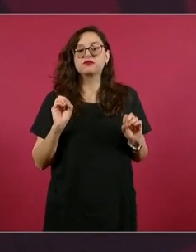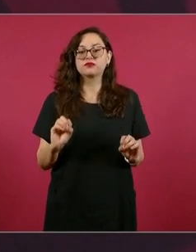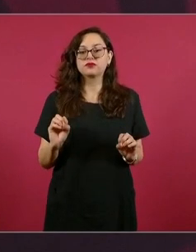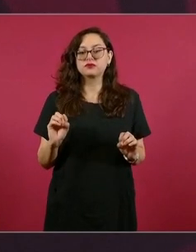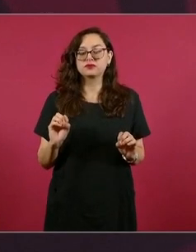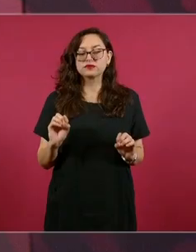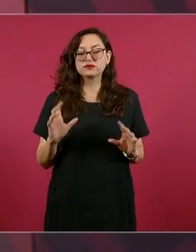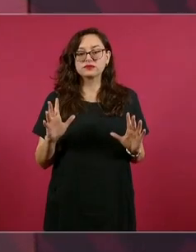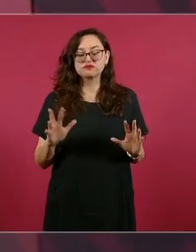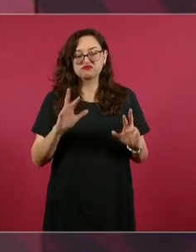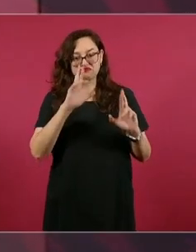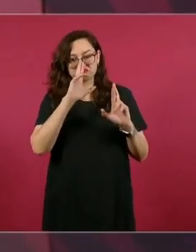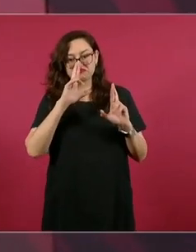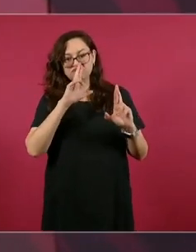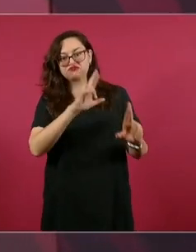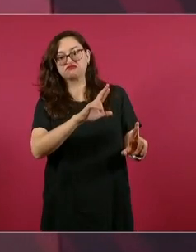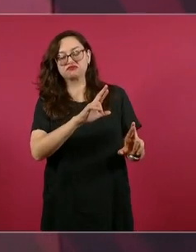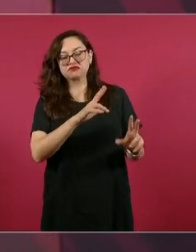que hay que respetar.